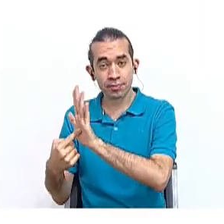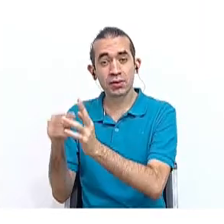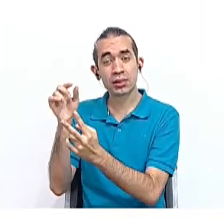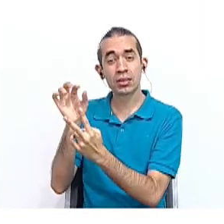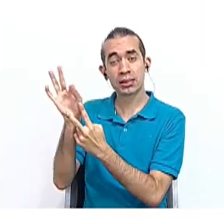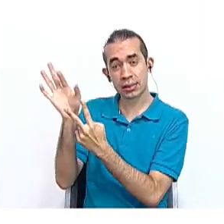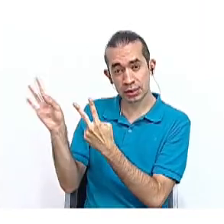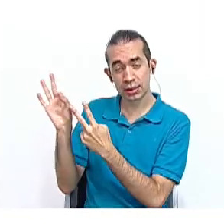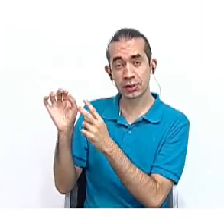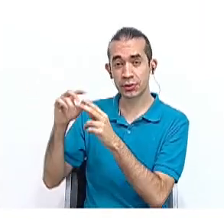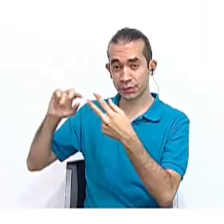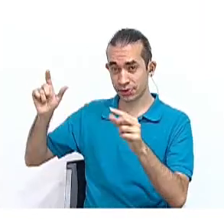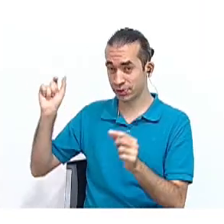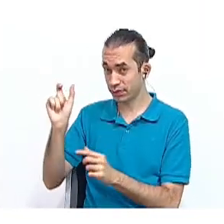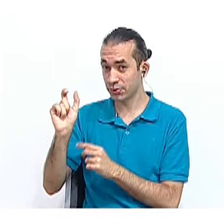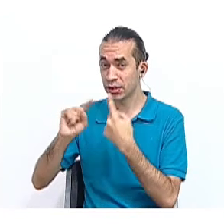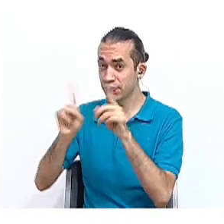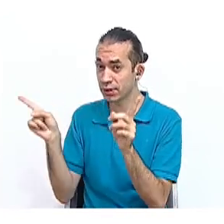alelos diferentes?